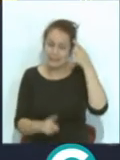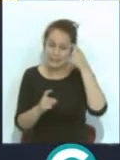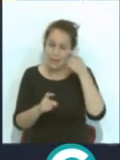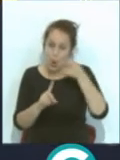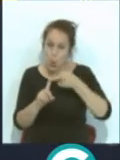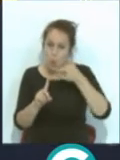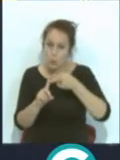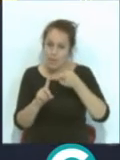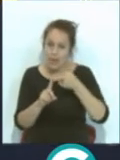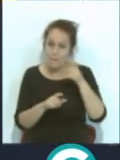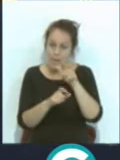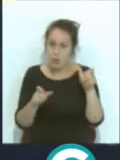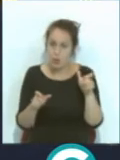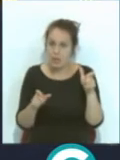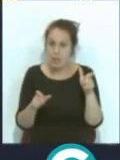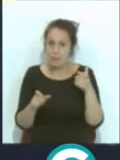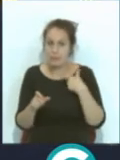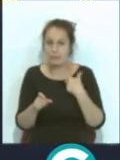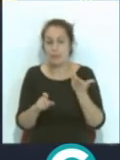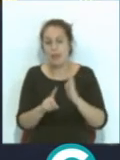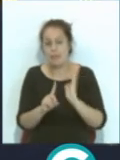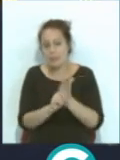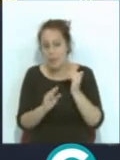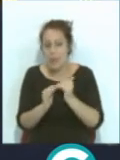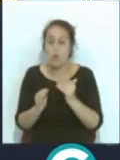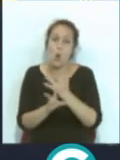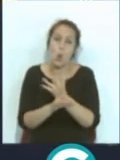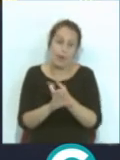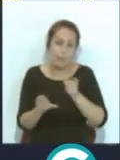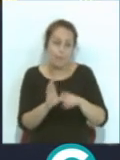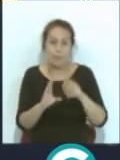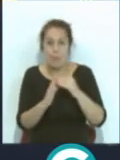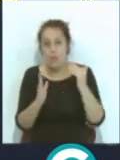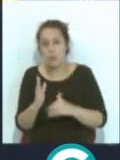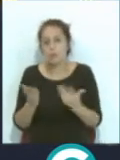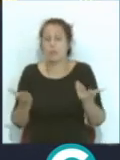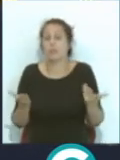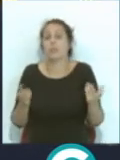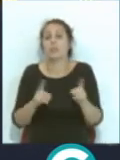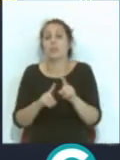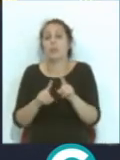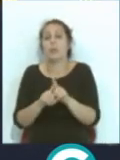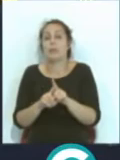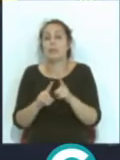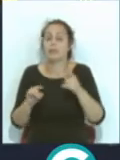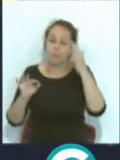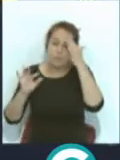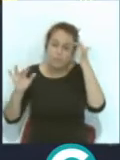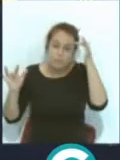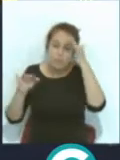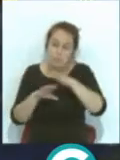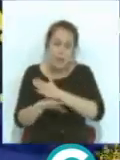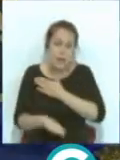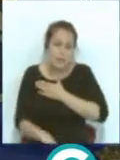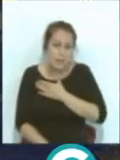gente que está menos castigada, que ha jugado menos, pero eso es una hipótesis de momento para mí muy